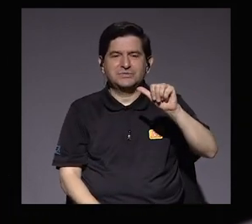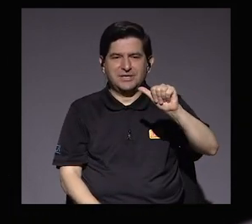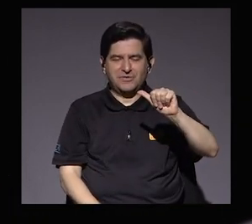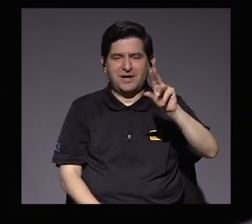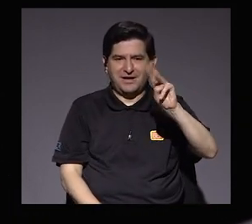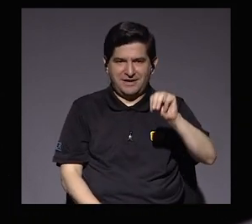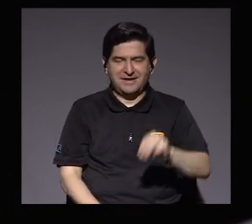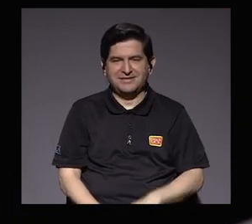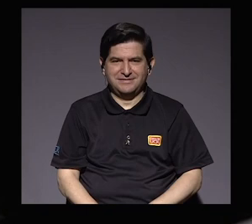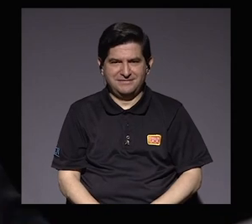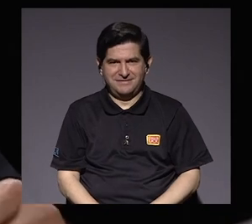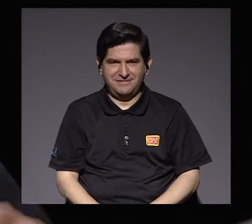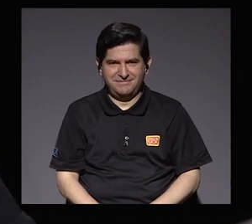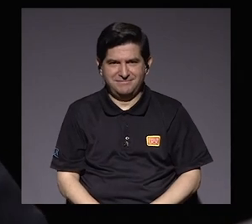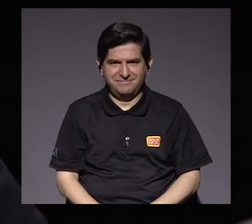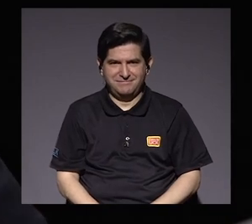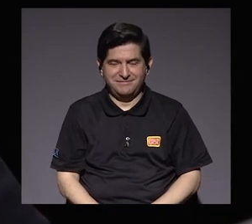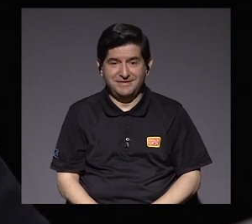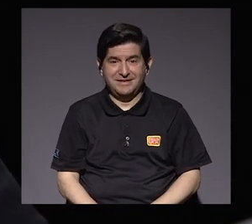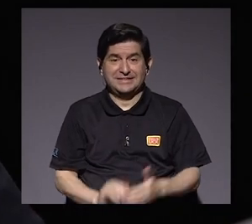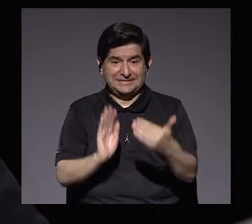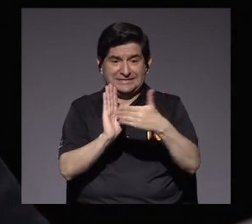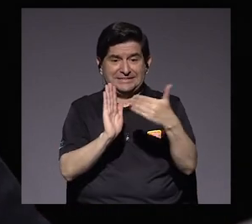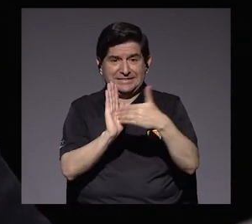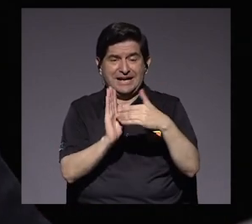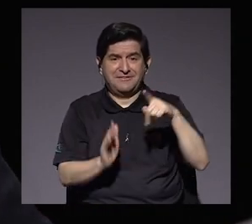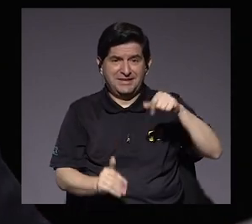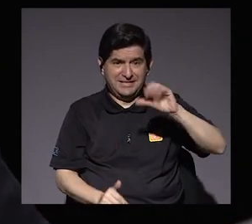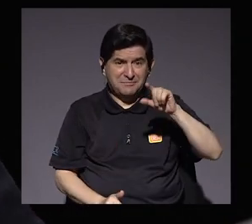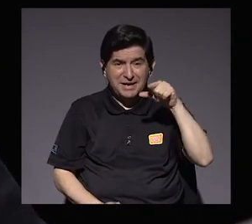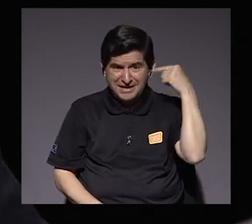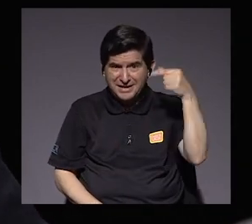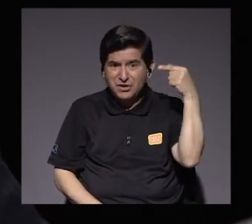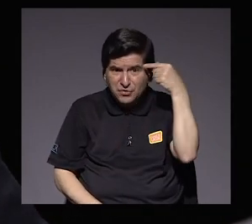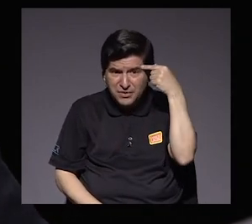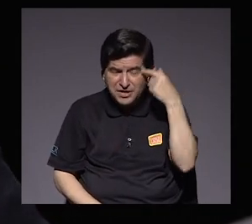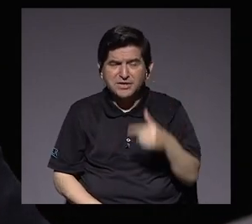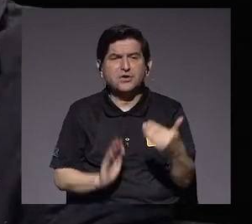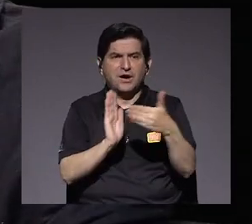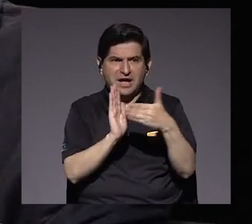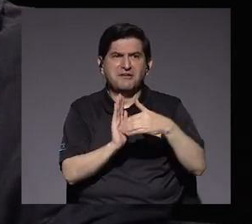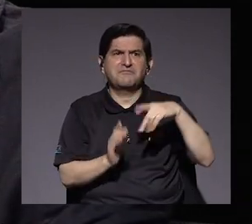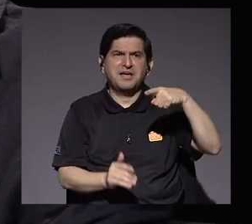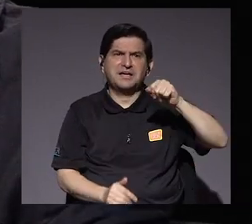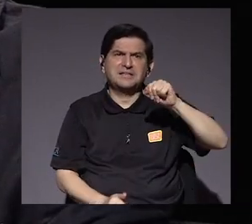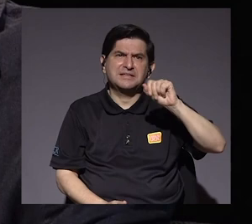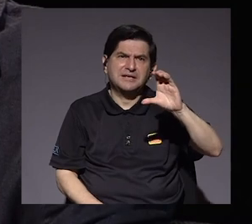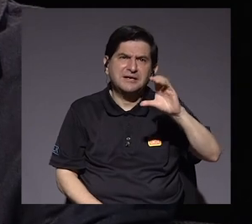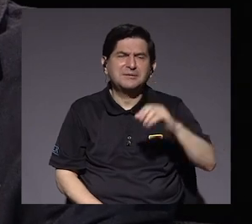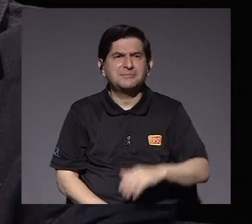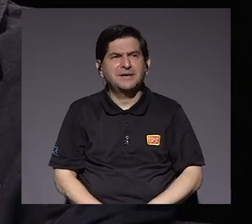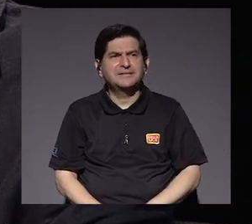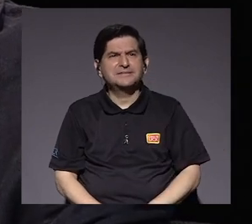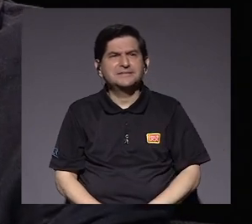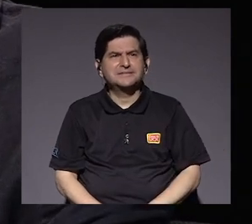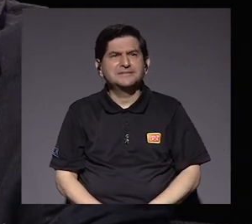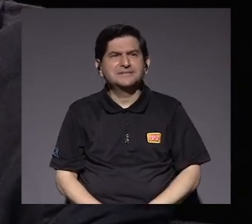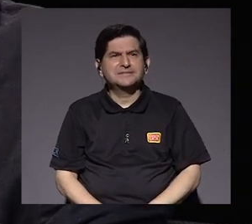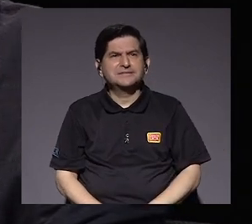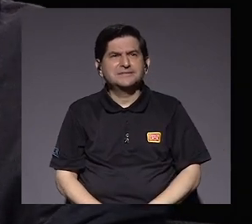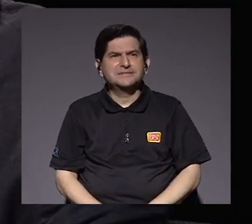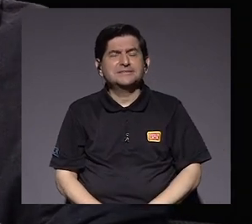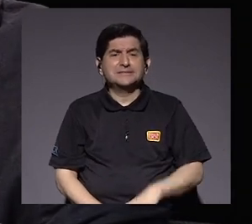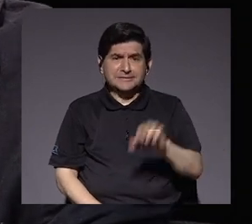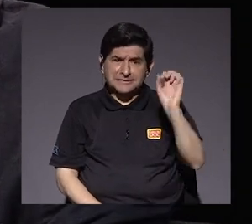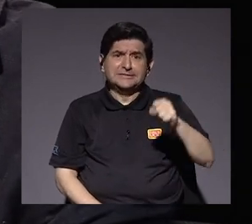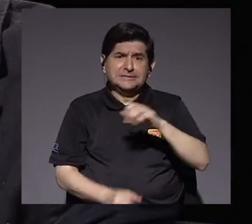Don Gustavo, le hace daño al PAC esta administración. Le hace daño al PAC, no,